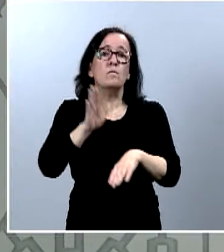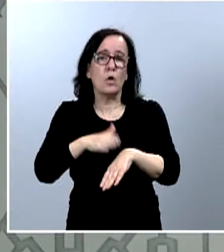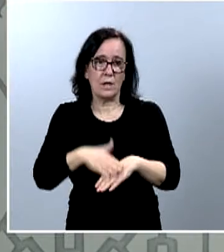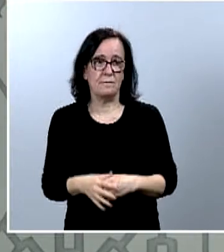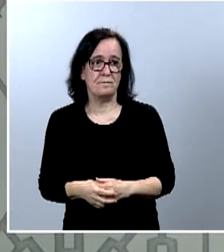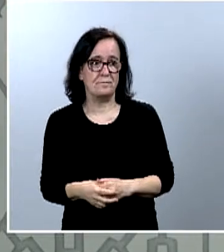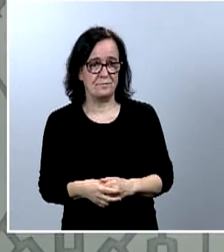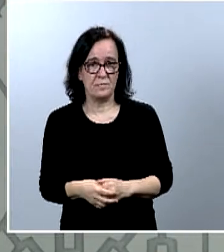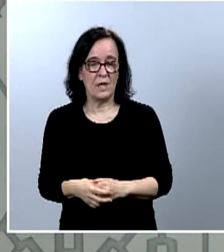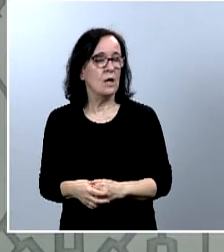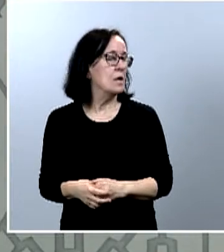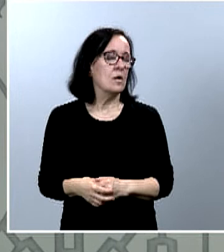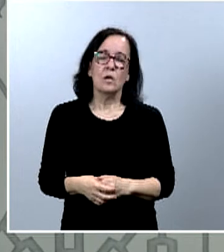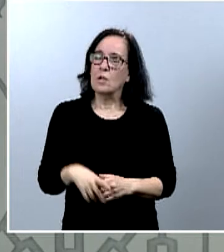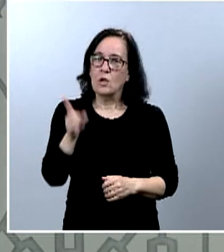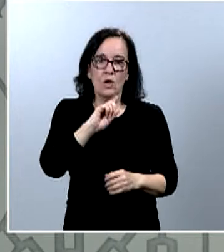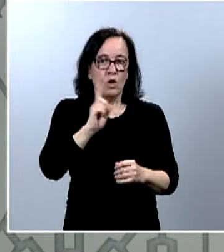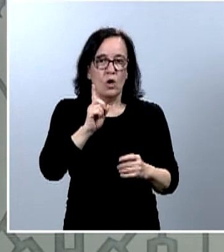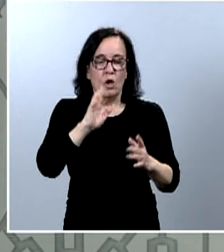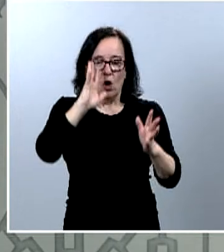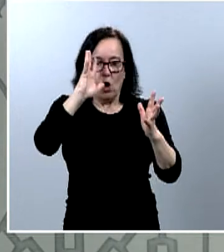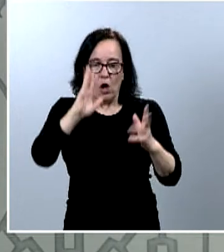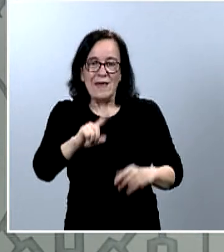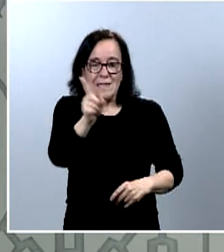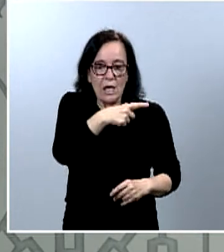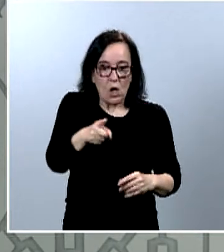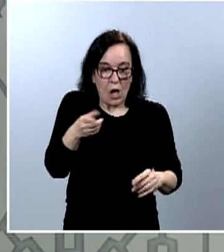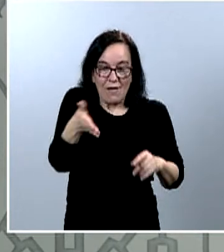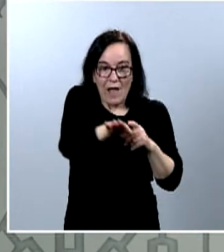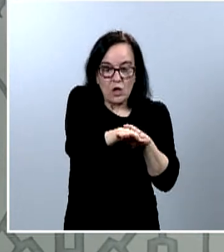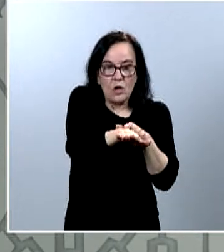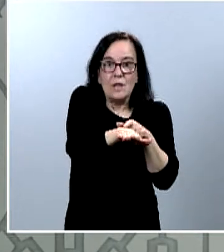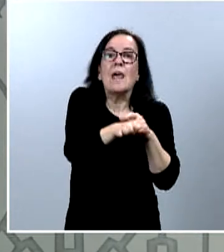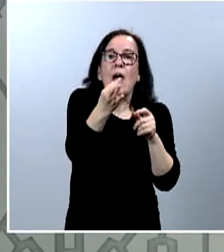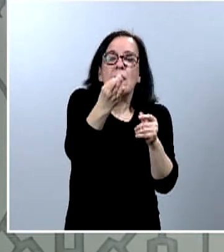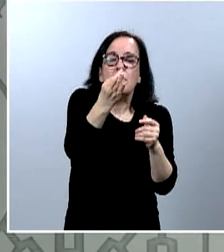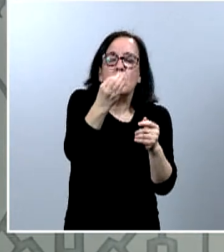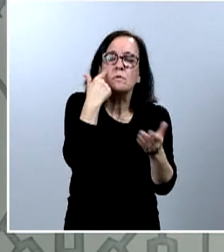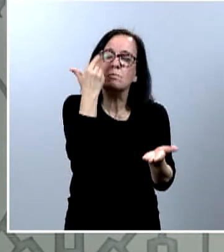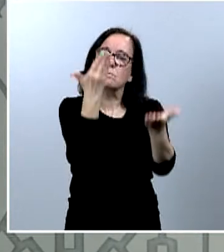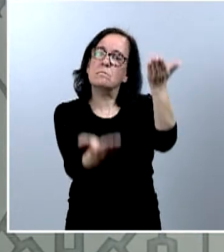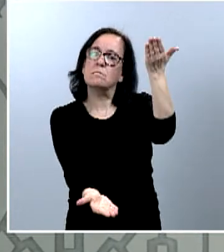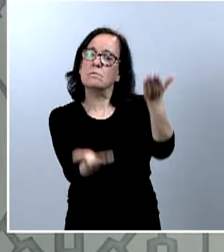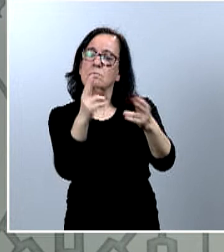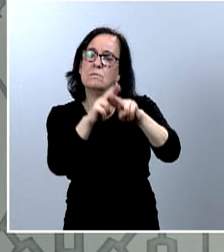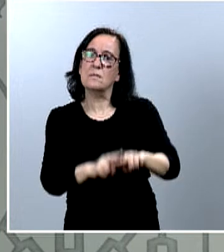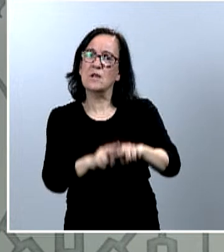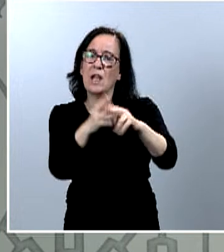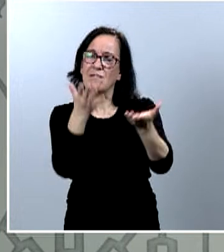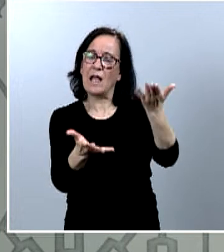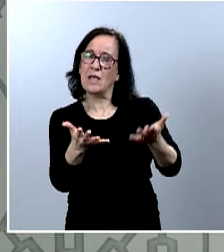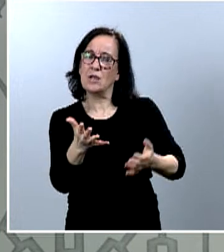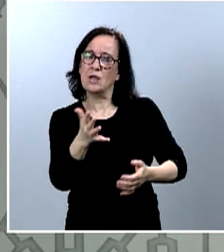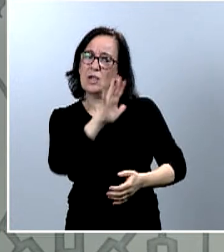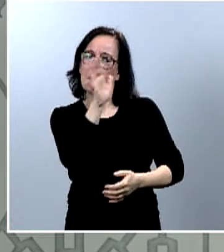No es que deban contarse sí o no, son fallecidos que tenemos que valorar. Lo que pasa es que la valoración de un sospechoso tiene que ser